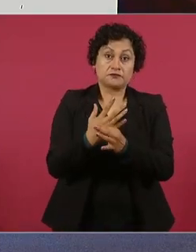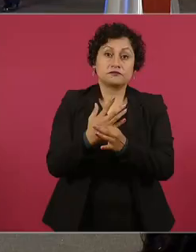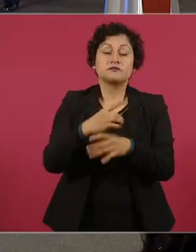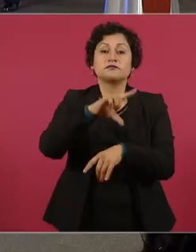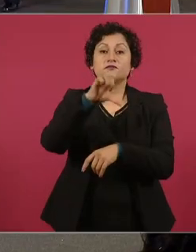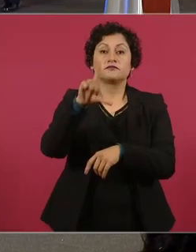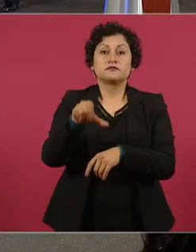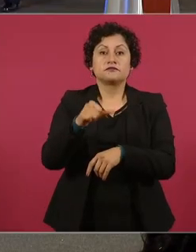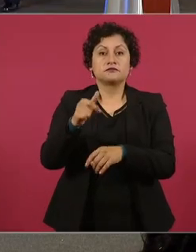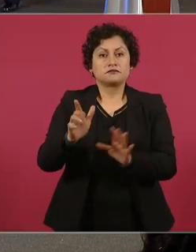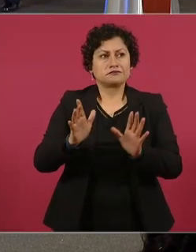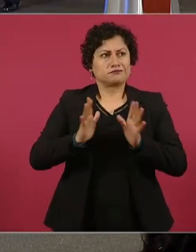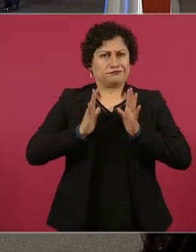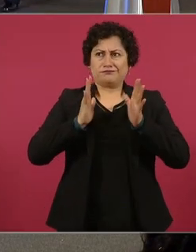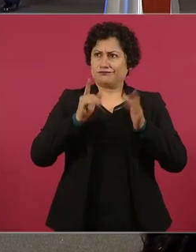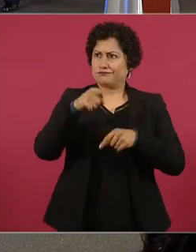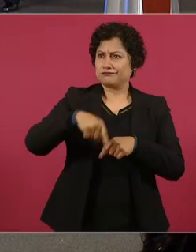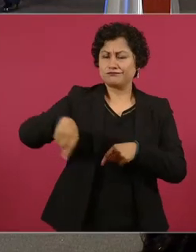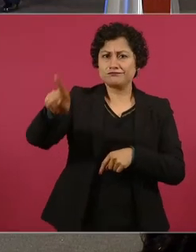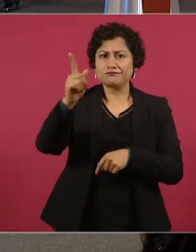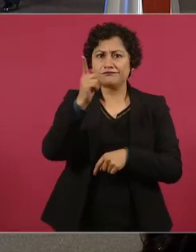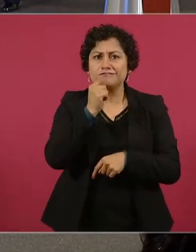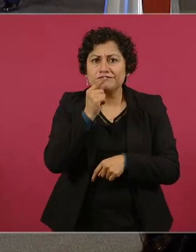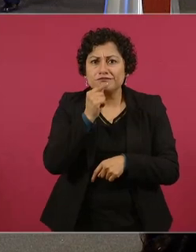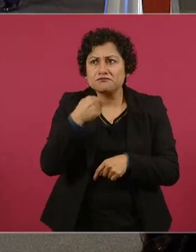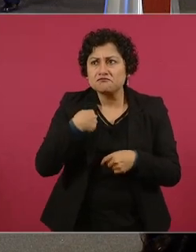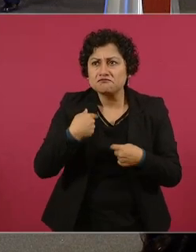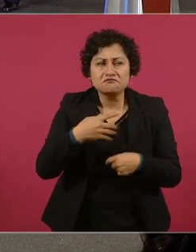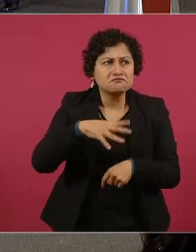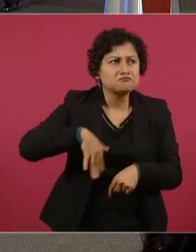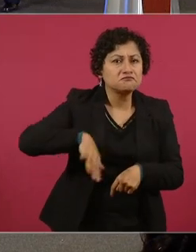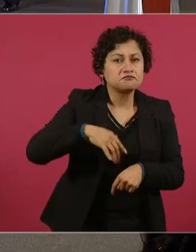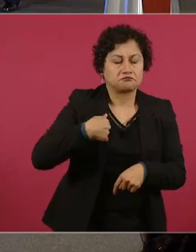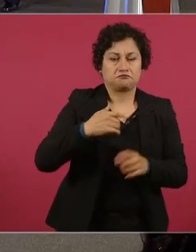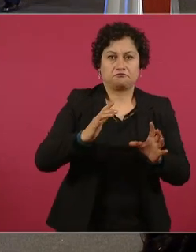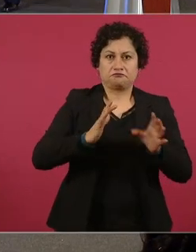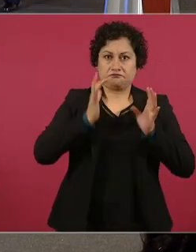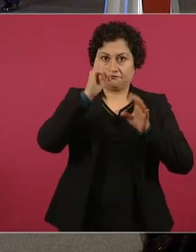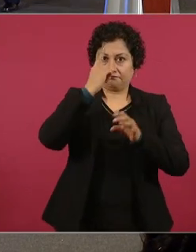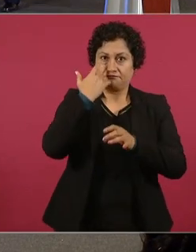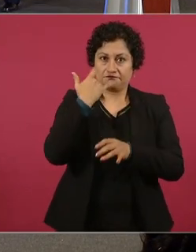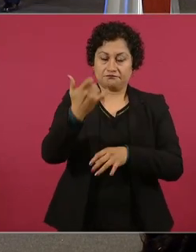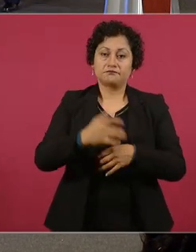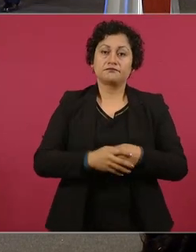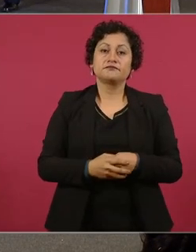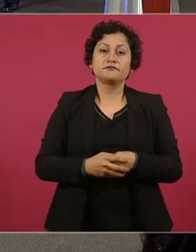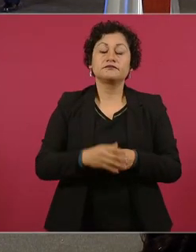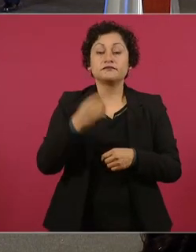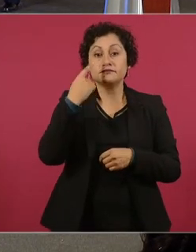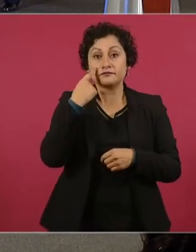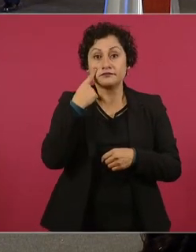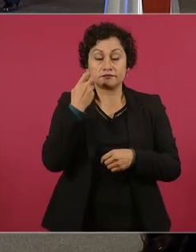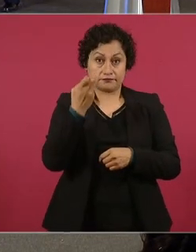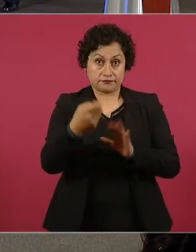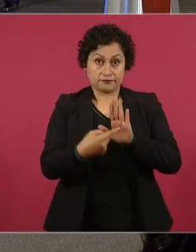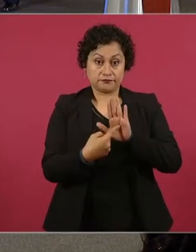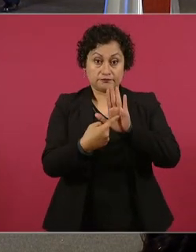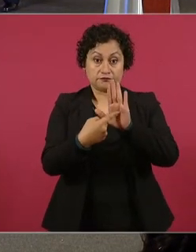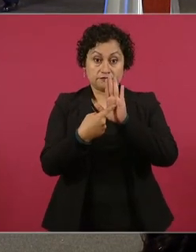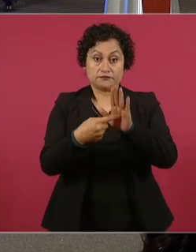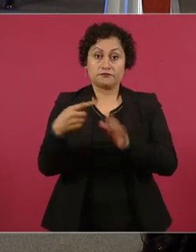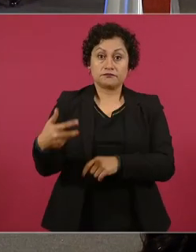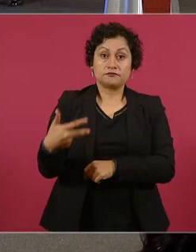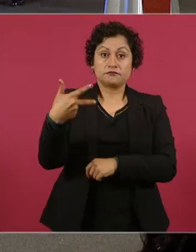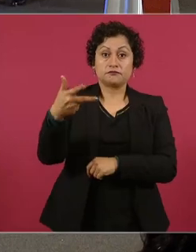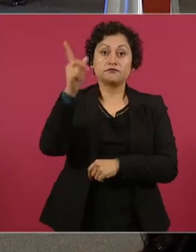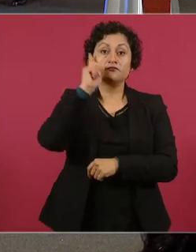saber que estaban siendo buscadas por las autoridades mexicanas. Adelante. Aquí tenemos la situación migratoria, aquí están las ocho